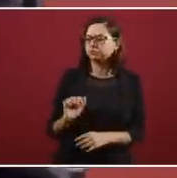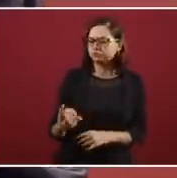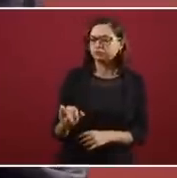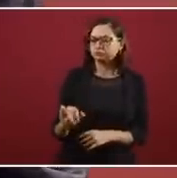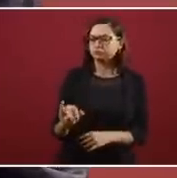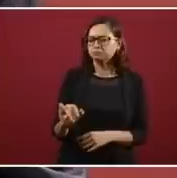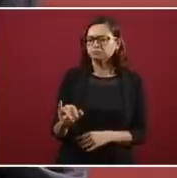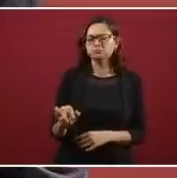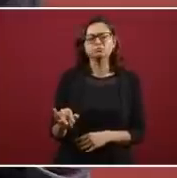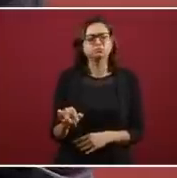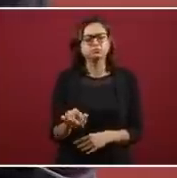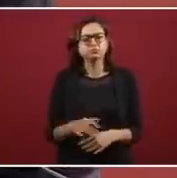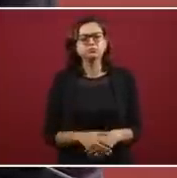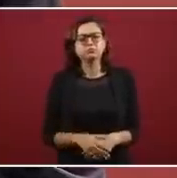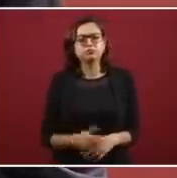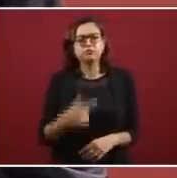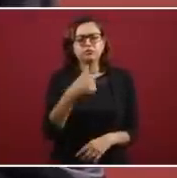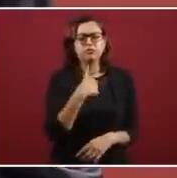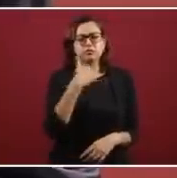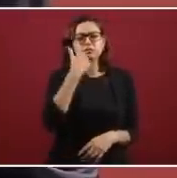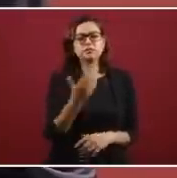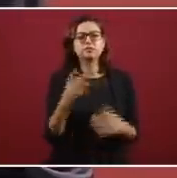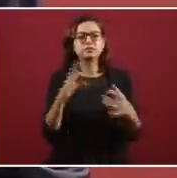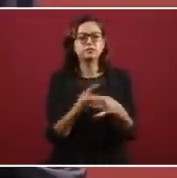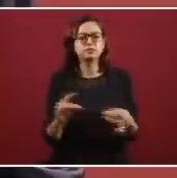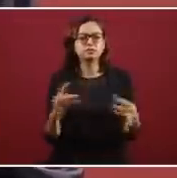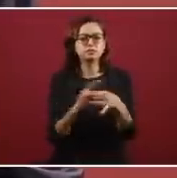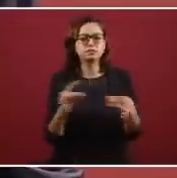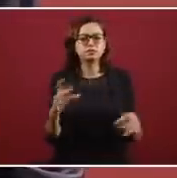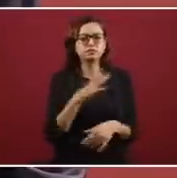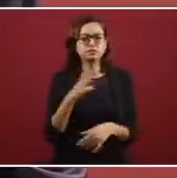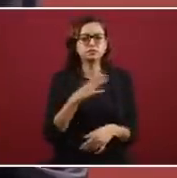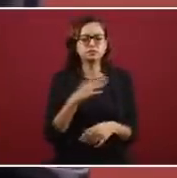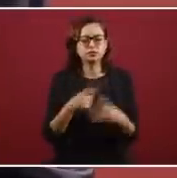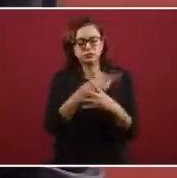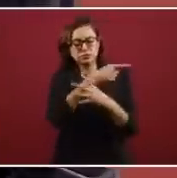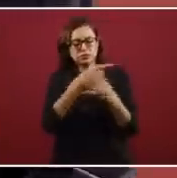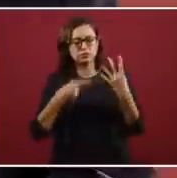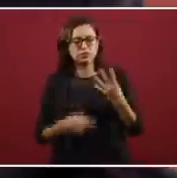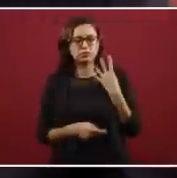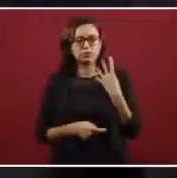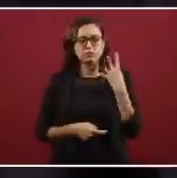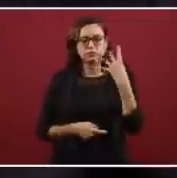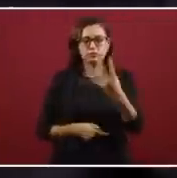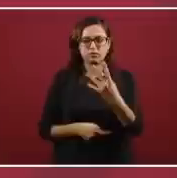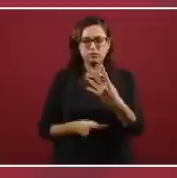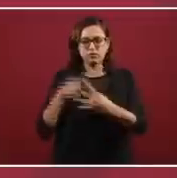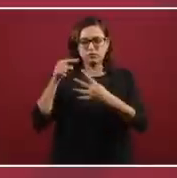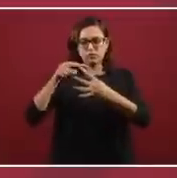explico de esta forma. Son cuatro ejes para